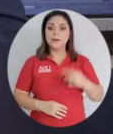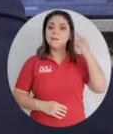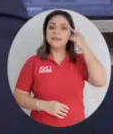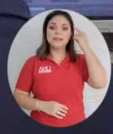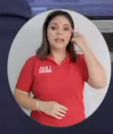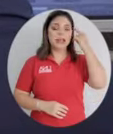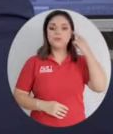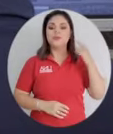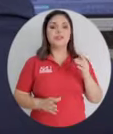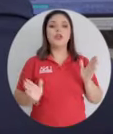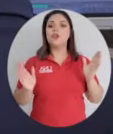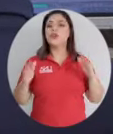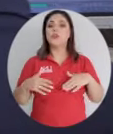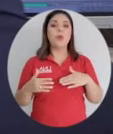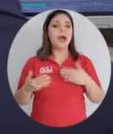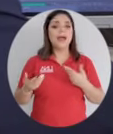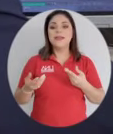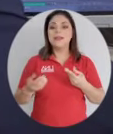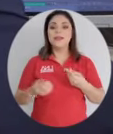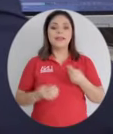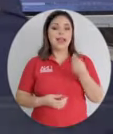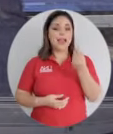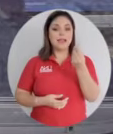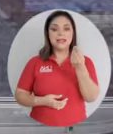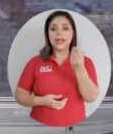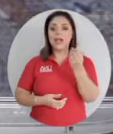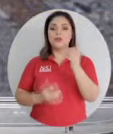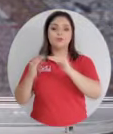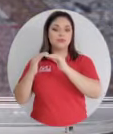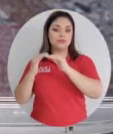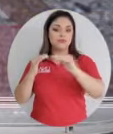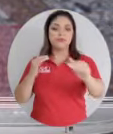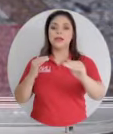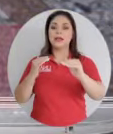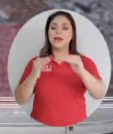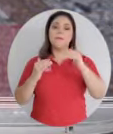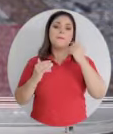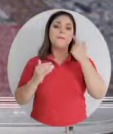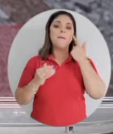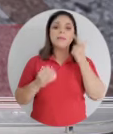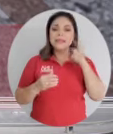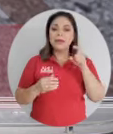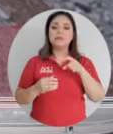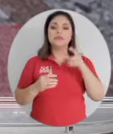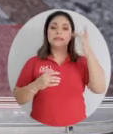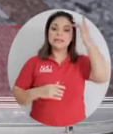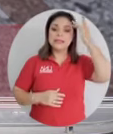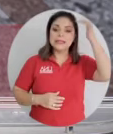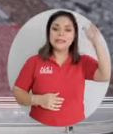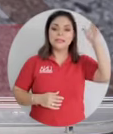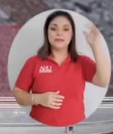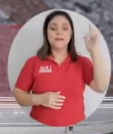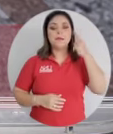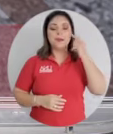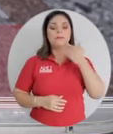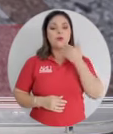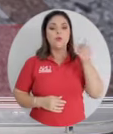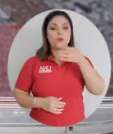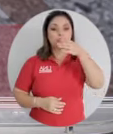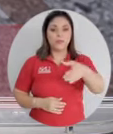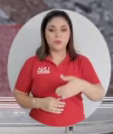no hay un flujo de caja solvente para poder subsanar algunas cosas. En eso la prudencia es la mejor